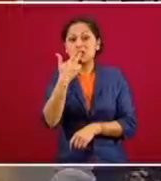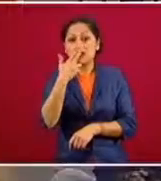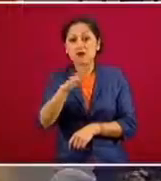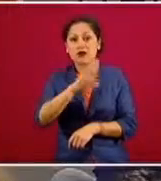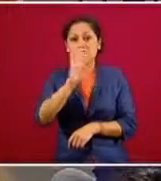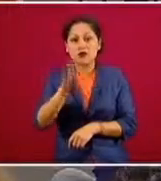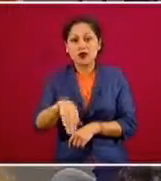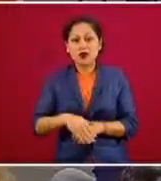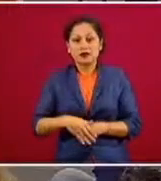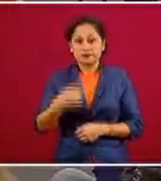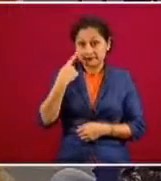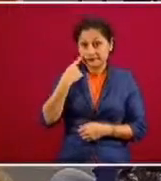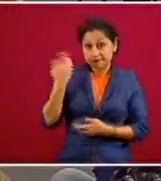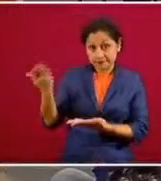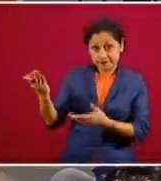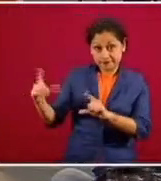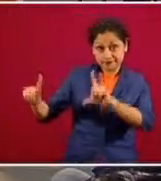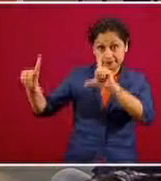Miren eso.